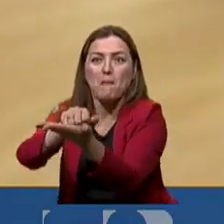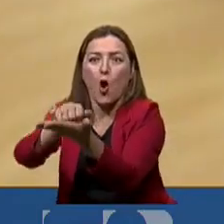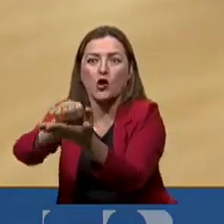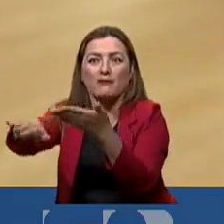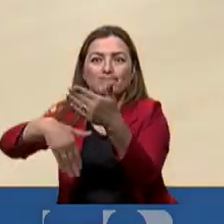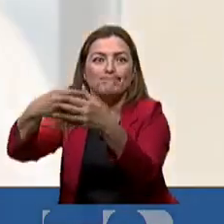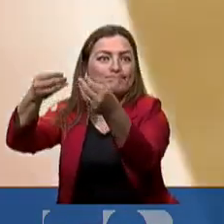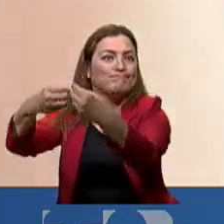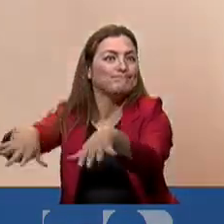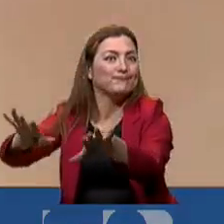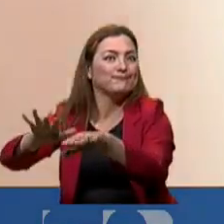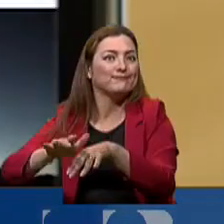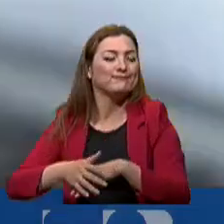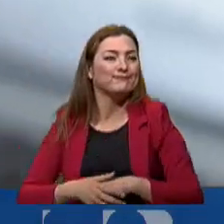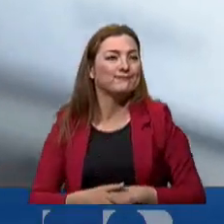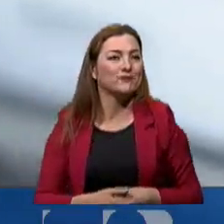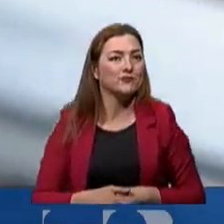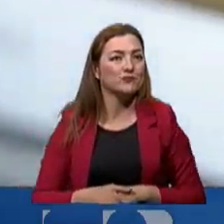todo.